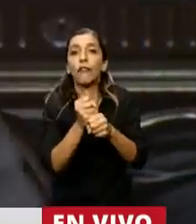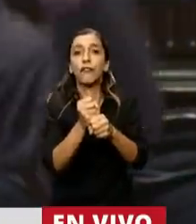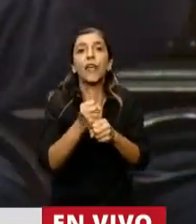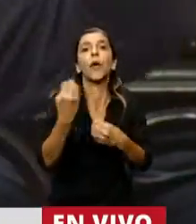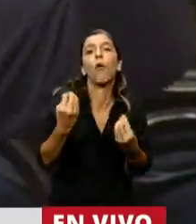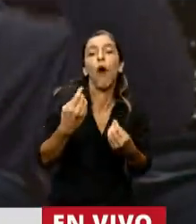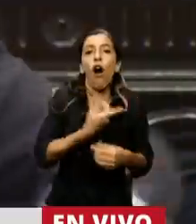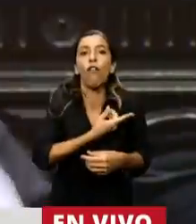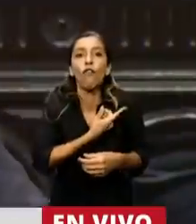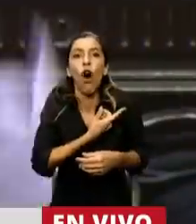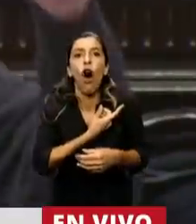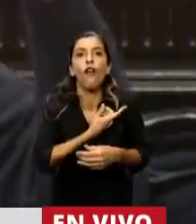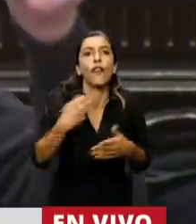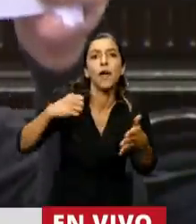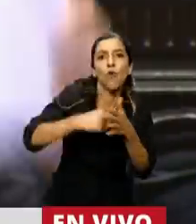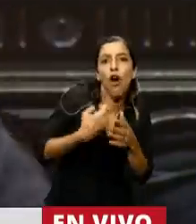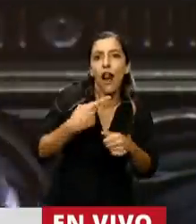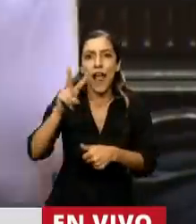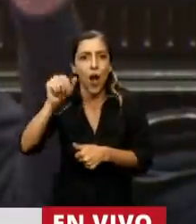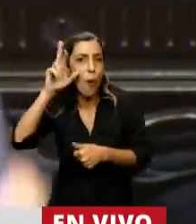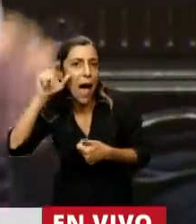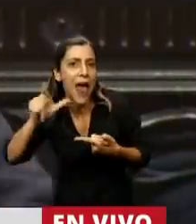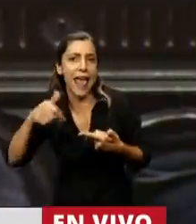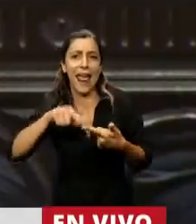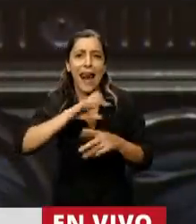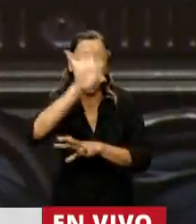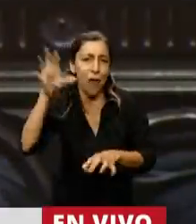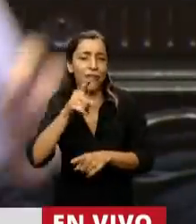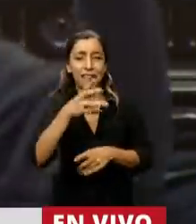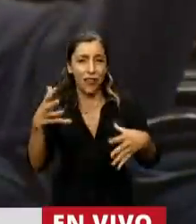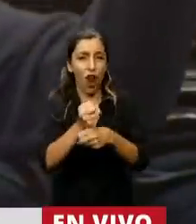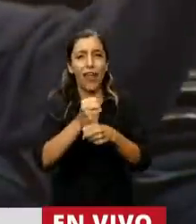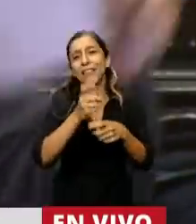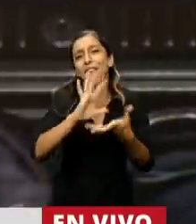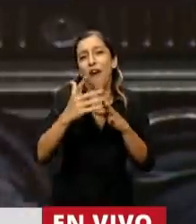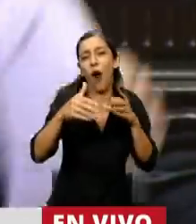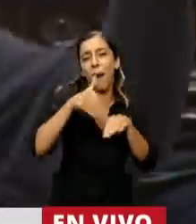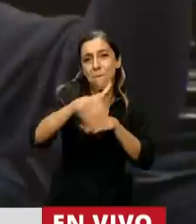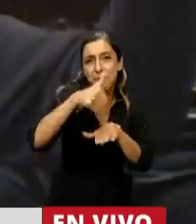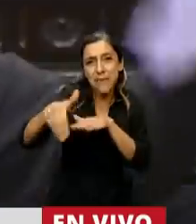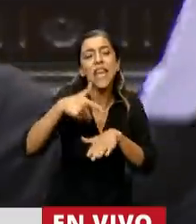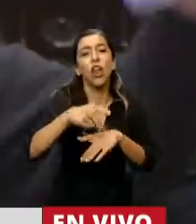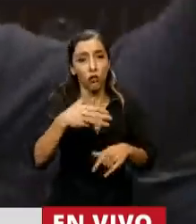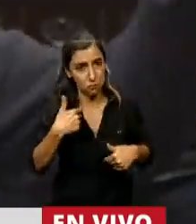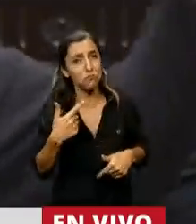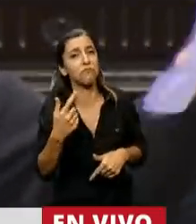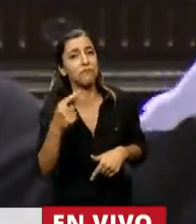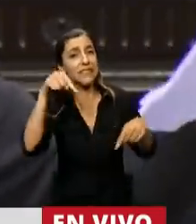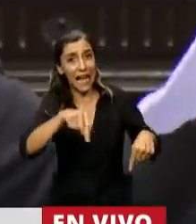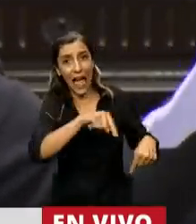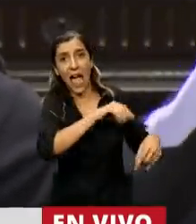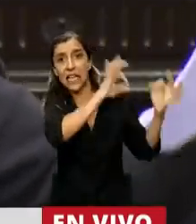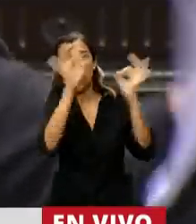avellaneda también de varela también del interior del país de muchos lados salieron y vieron acá fuera y fueron recibidos de la peor